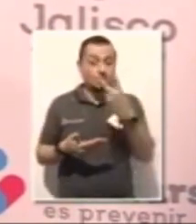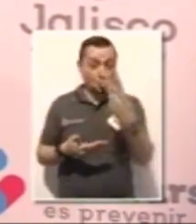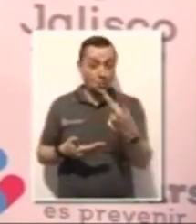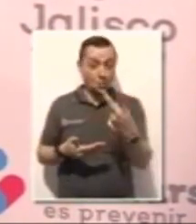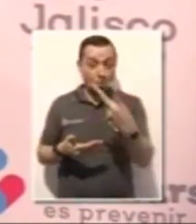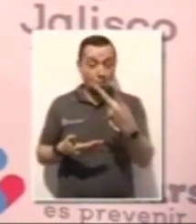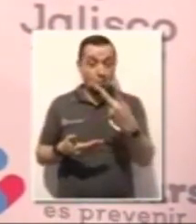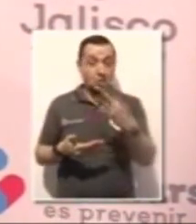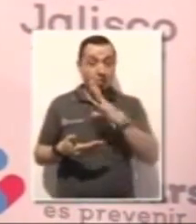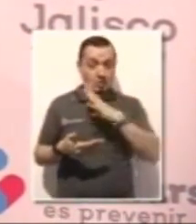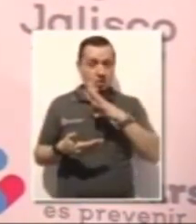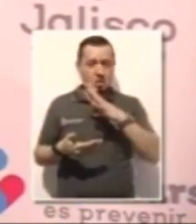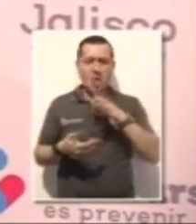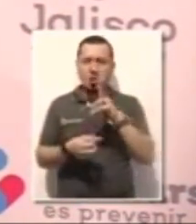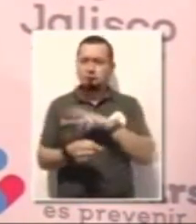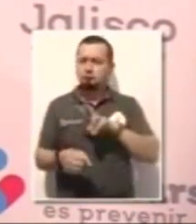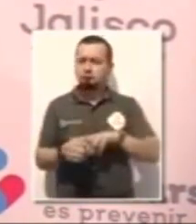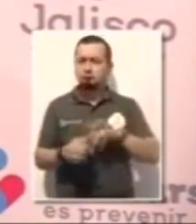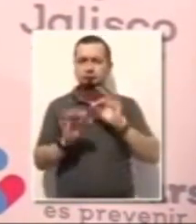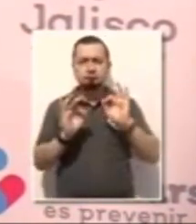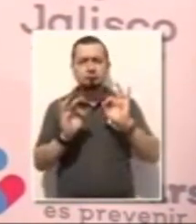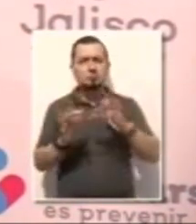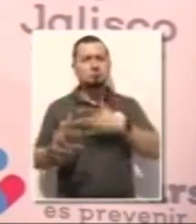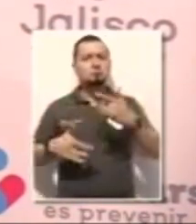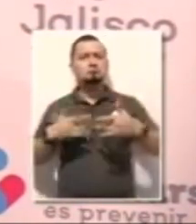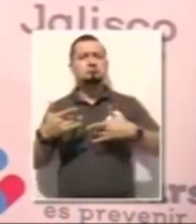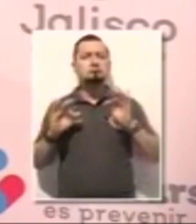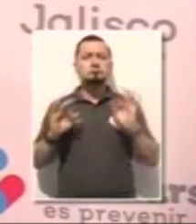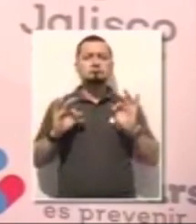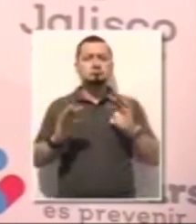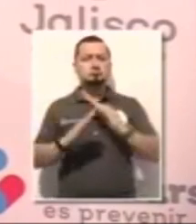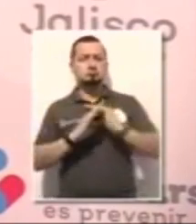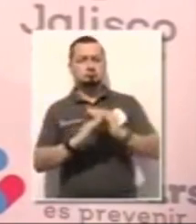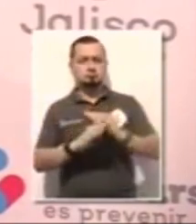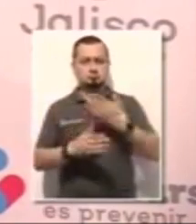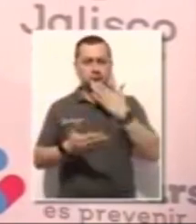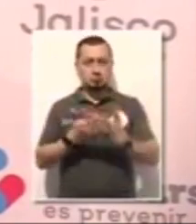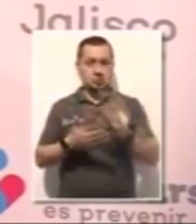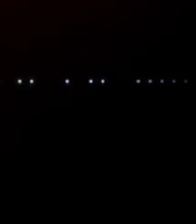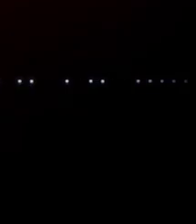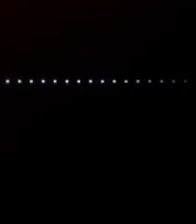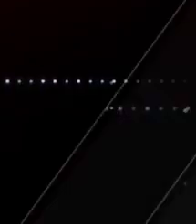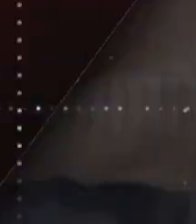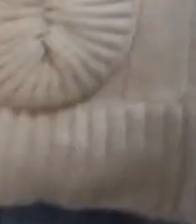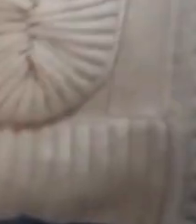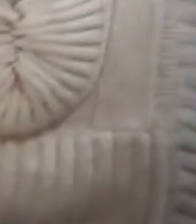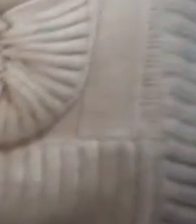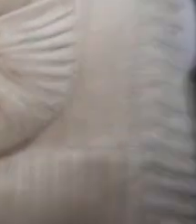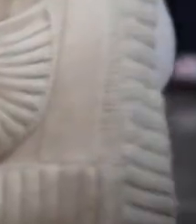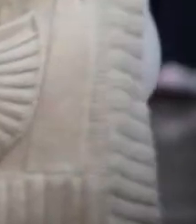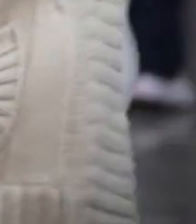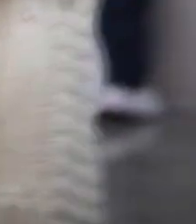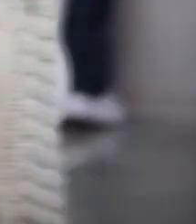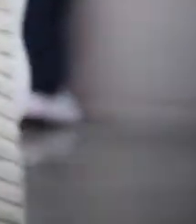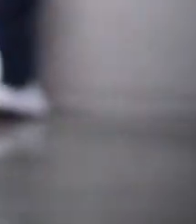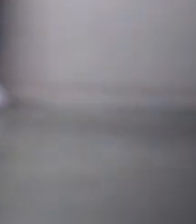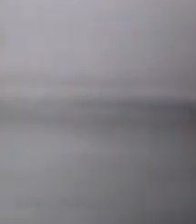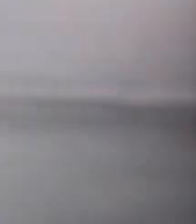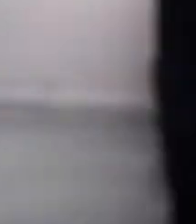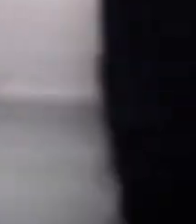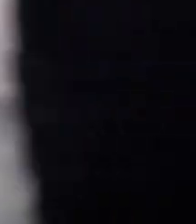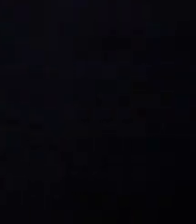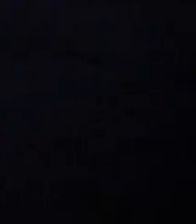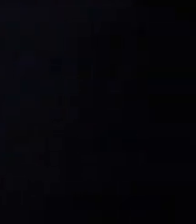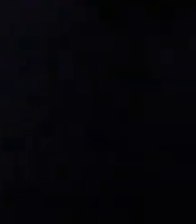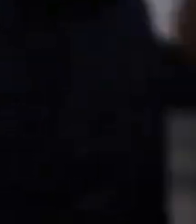se encuentran estables y sin síntomas asociados a la enfermedad 19 sin embargo el estado de salud de uno